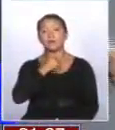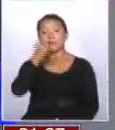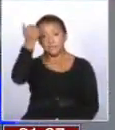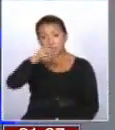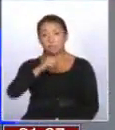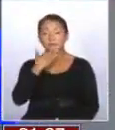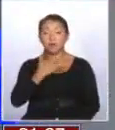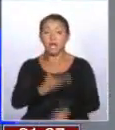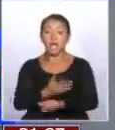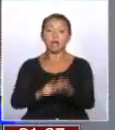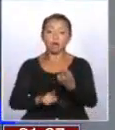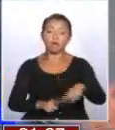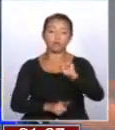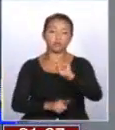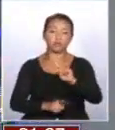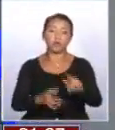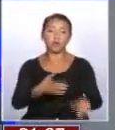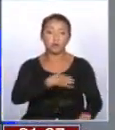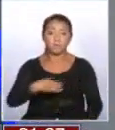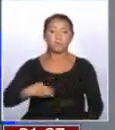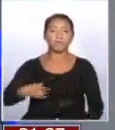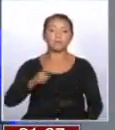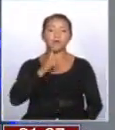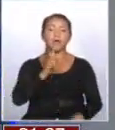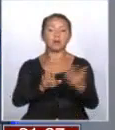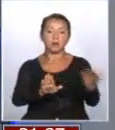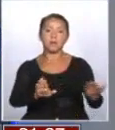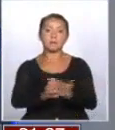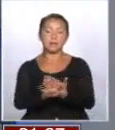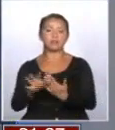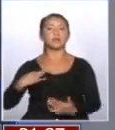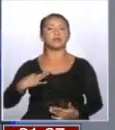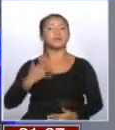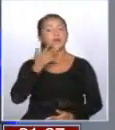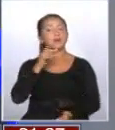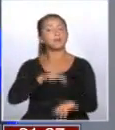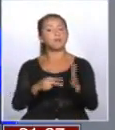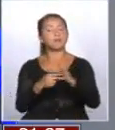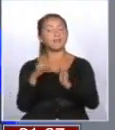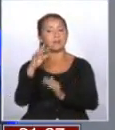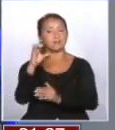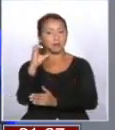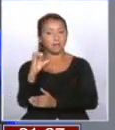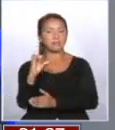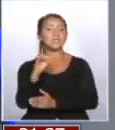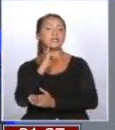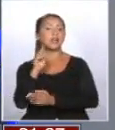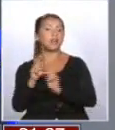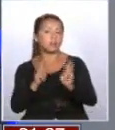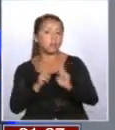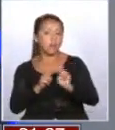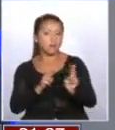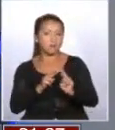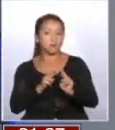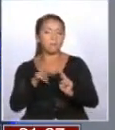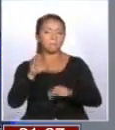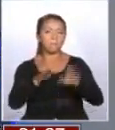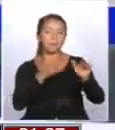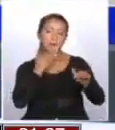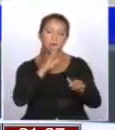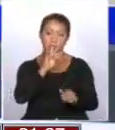importante, vendrán otros que van a tener respaldo ciudadano, porque los problemas de la democracia finalmente son resueltos con más y mejor